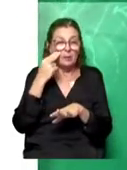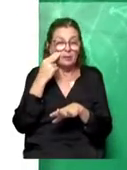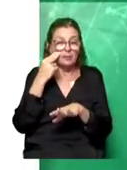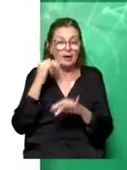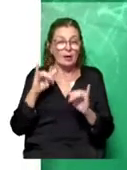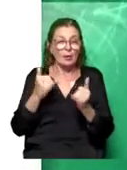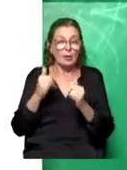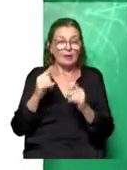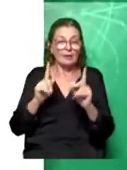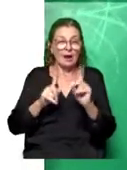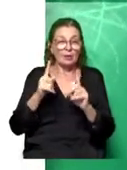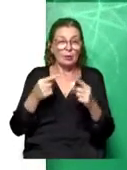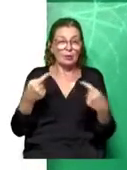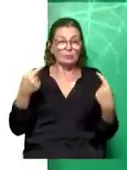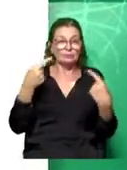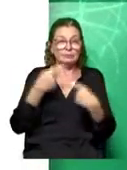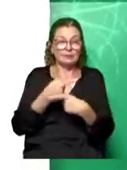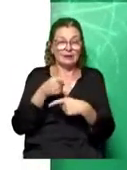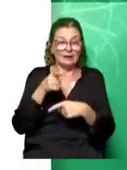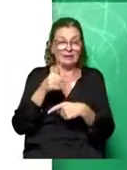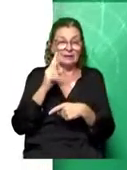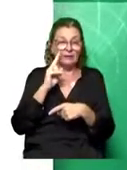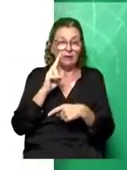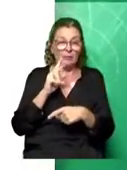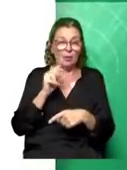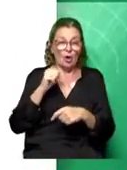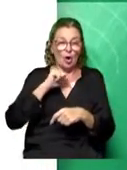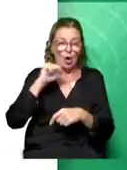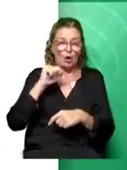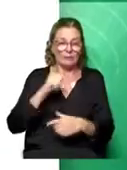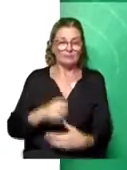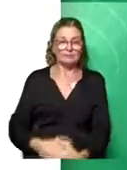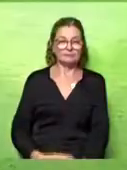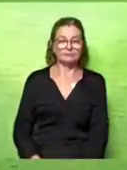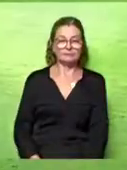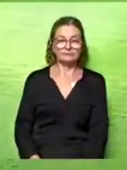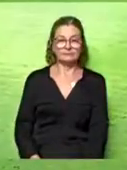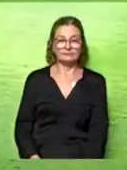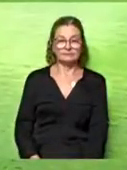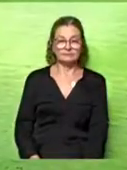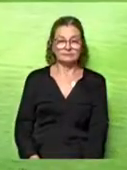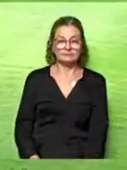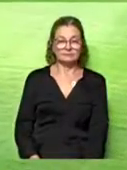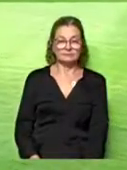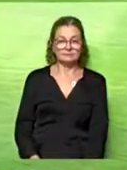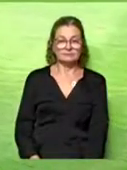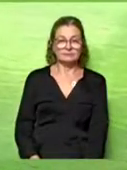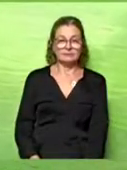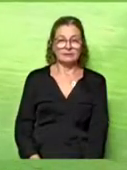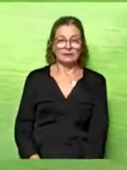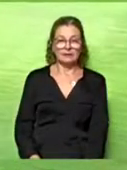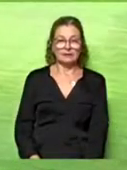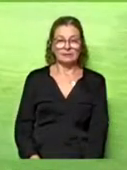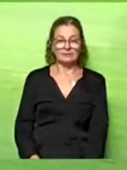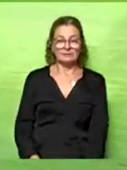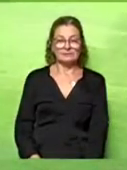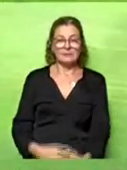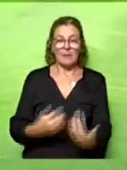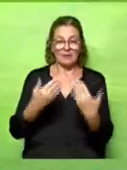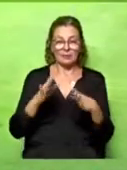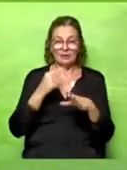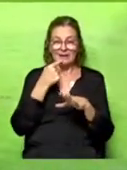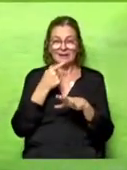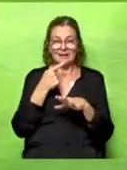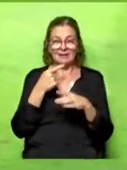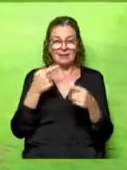jugaron algunos partidos y este es el show de goles. Fecha número 5 del torneo de apertura que hasta el momento marca